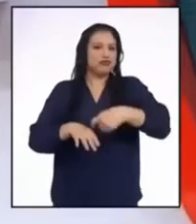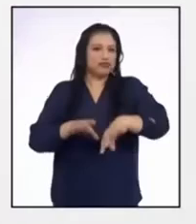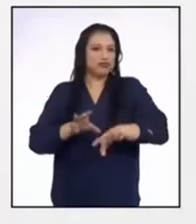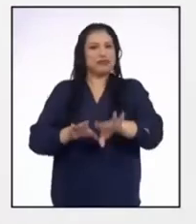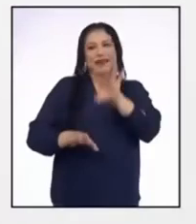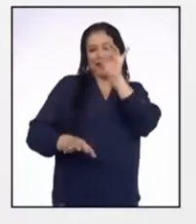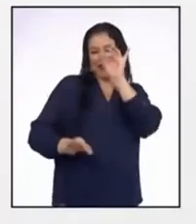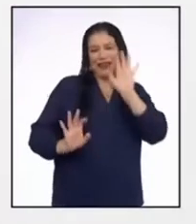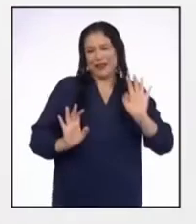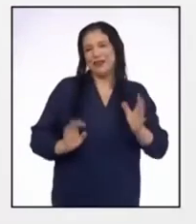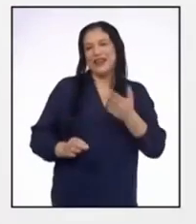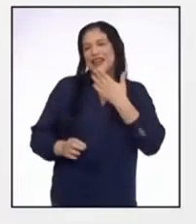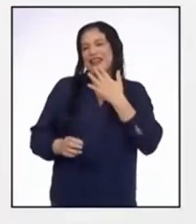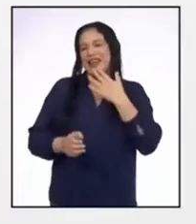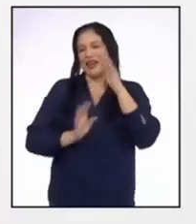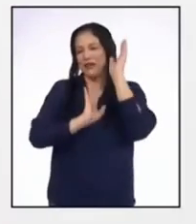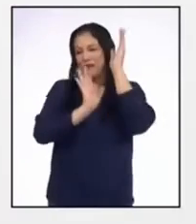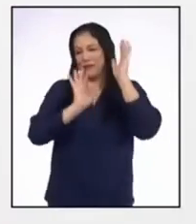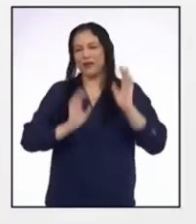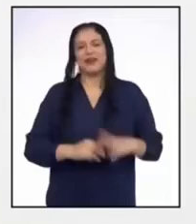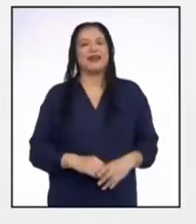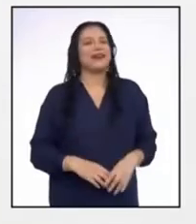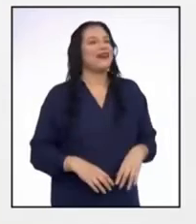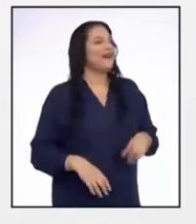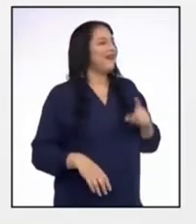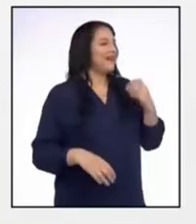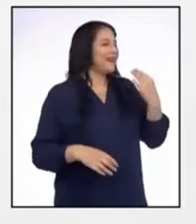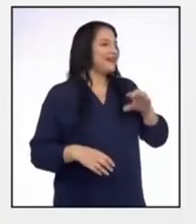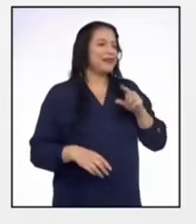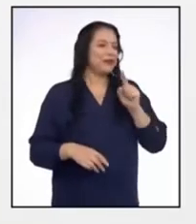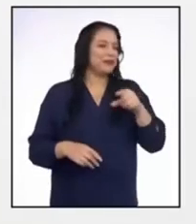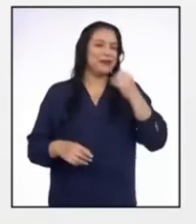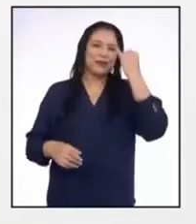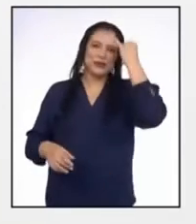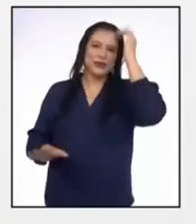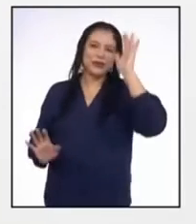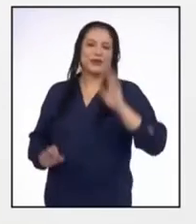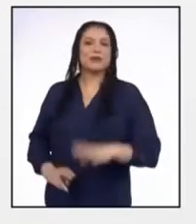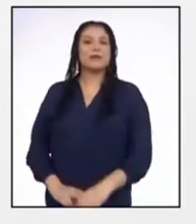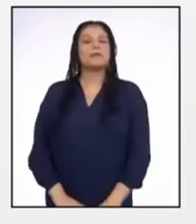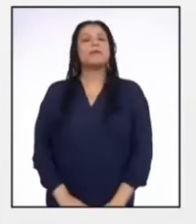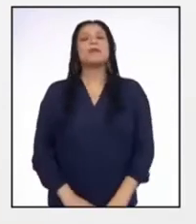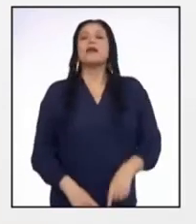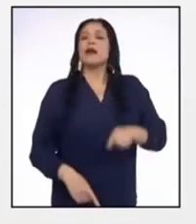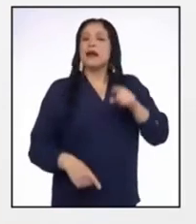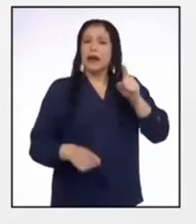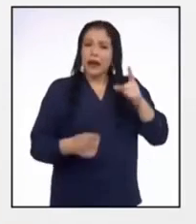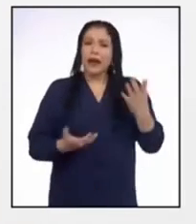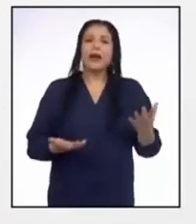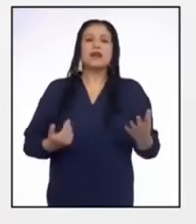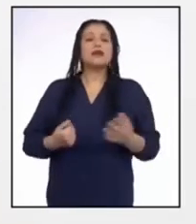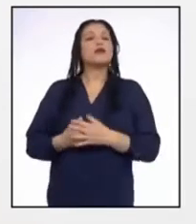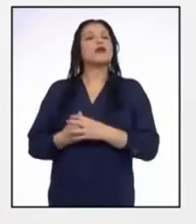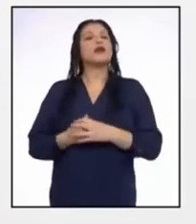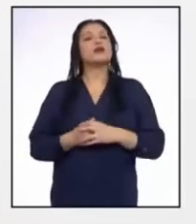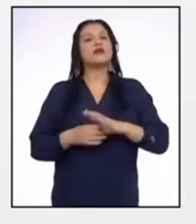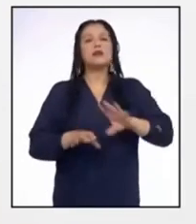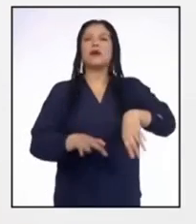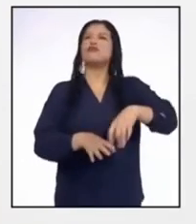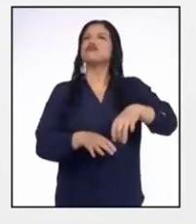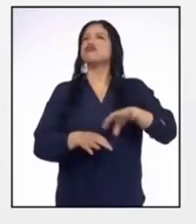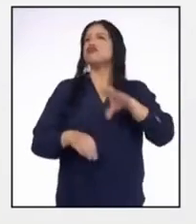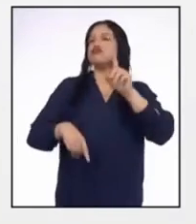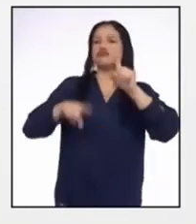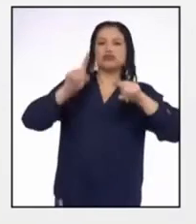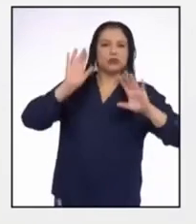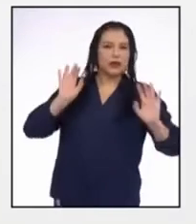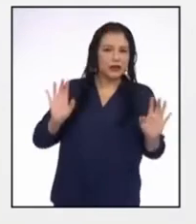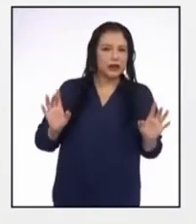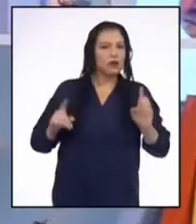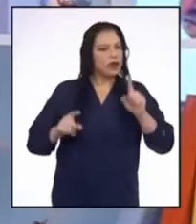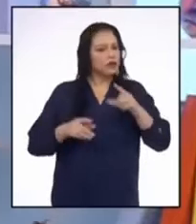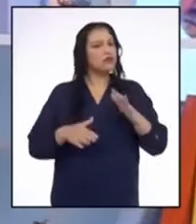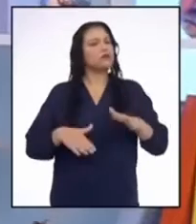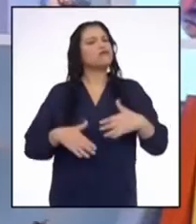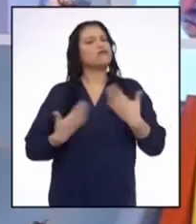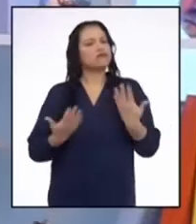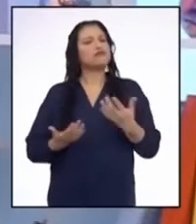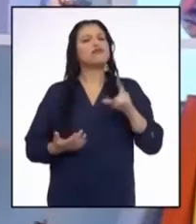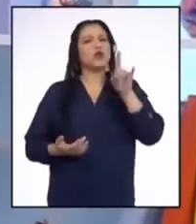caso. Siempre con tus ocurrencias. Bueno, eso viene a ser el muestreo aleatorio simple y es muy